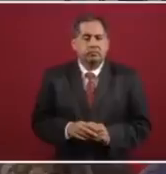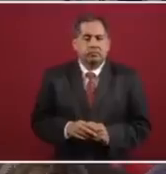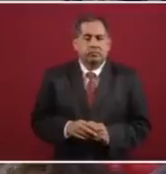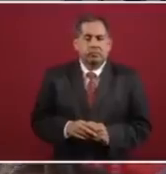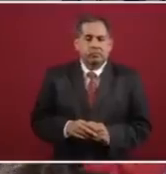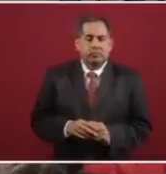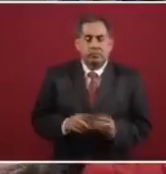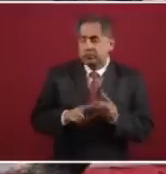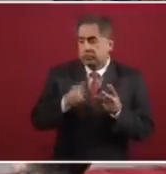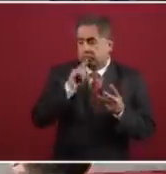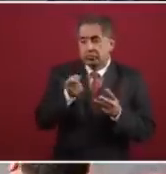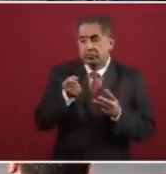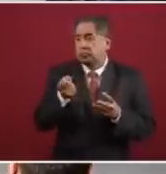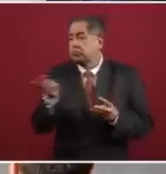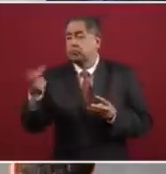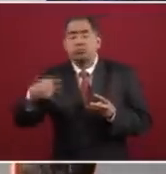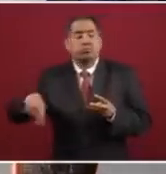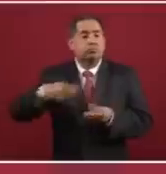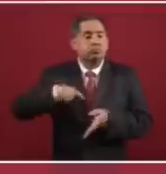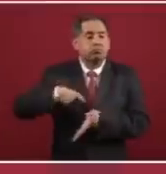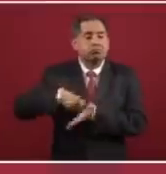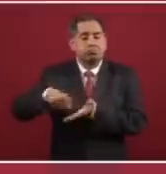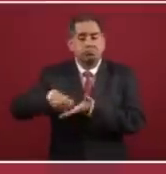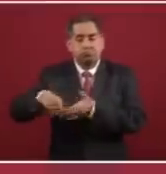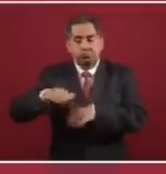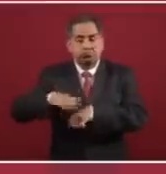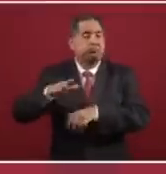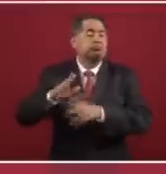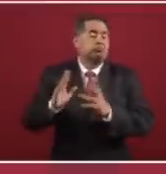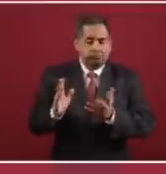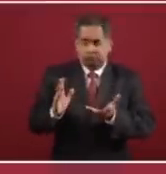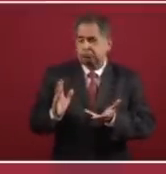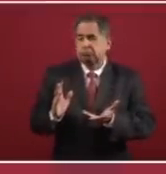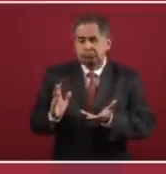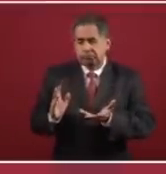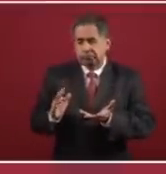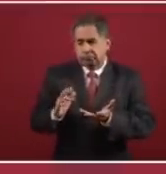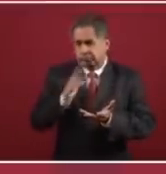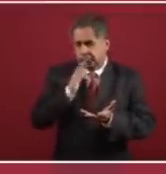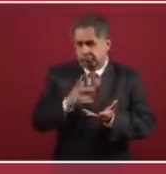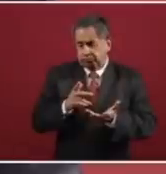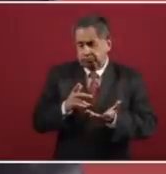Ha mejorado el consumo de